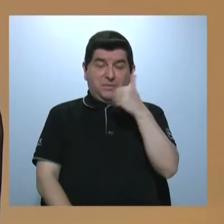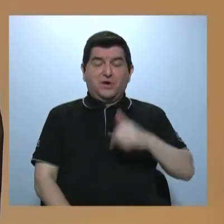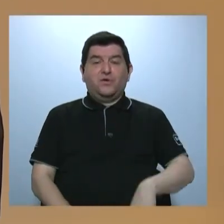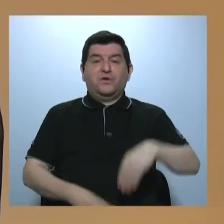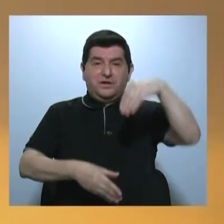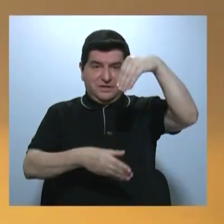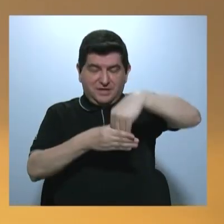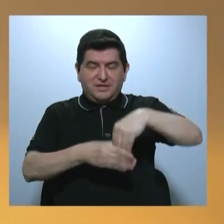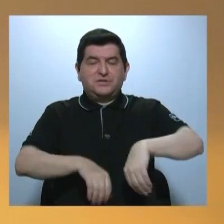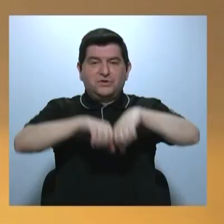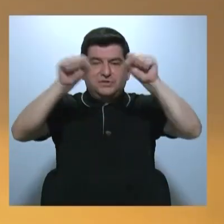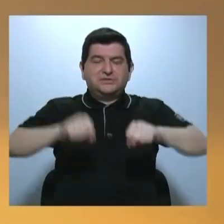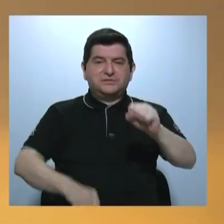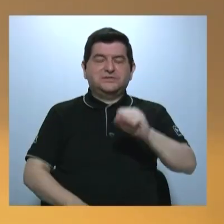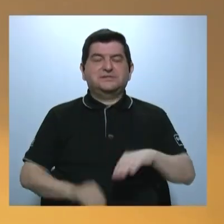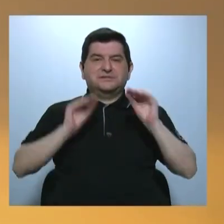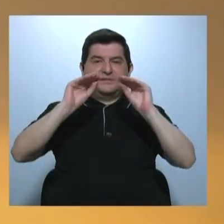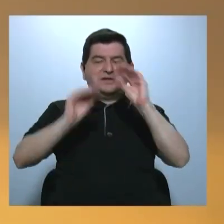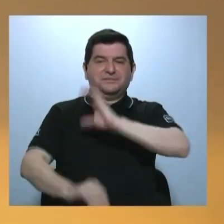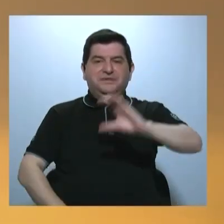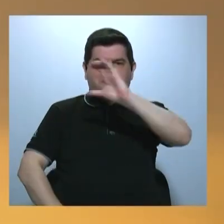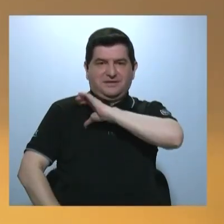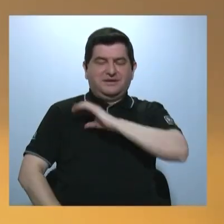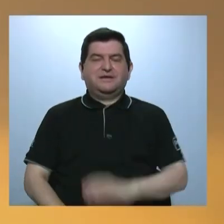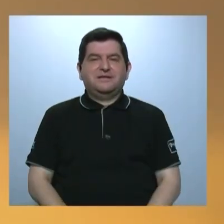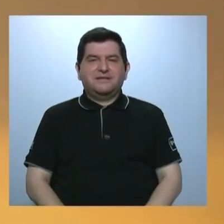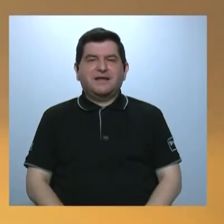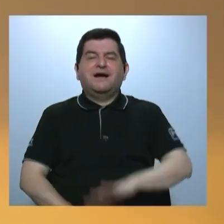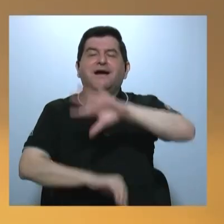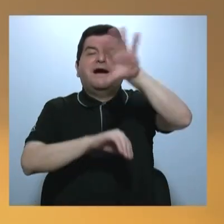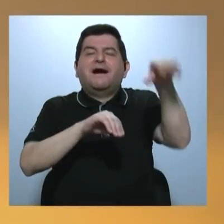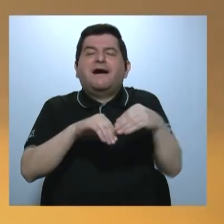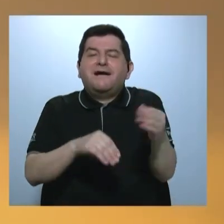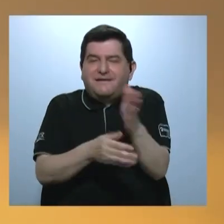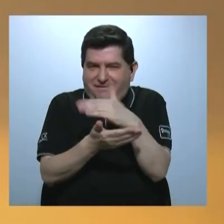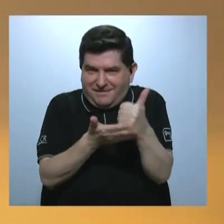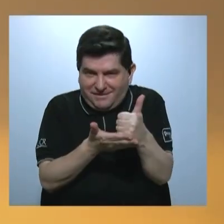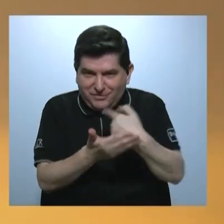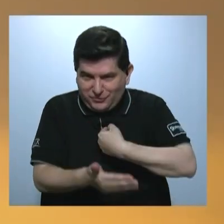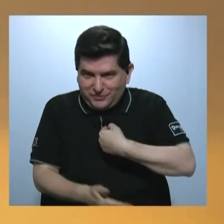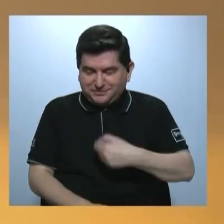sistemas educativos de calidad en el país. Además, déjeme hacerle una nota de pie de página.